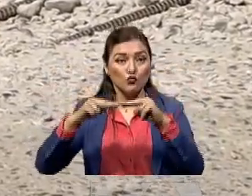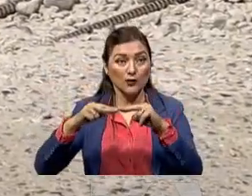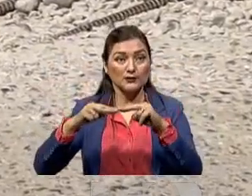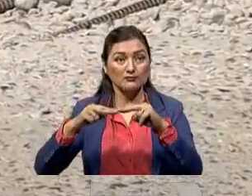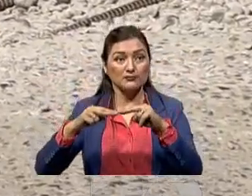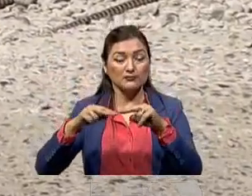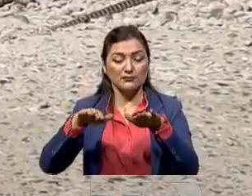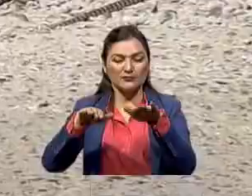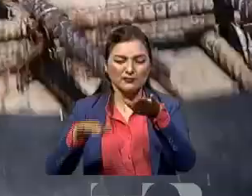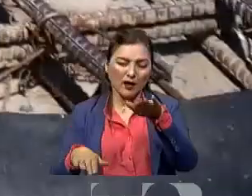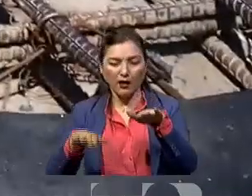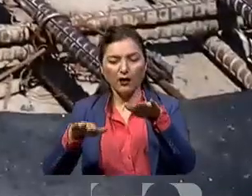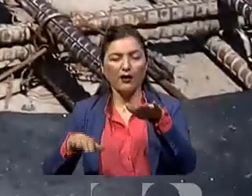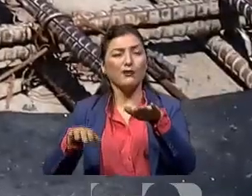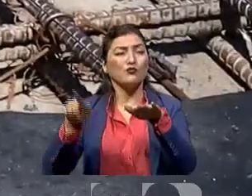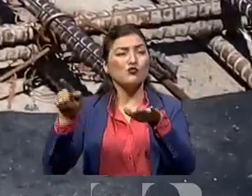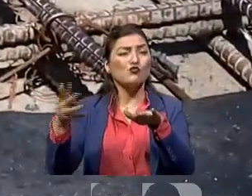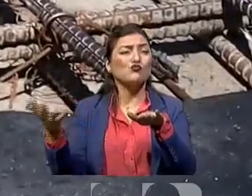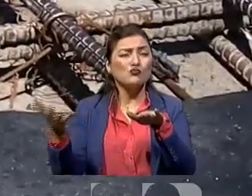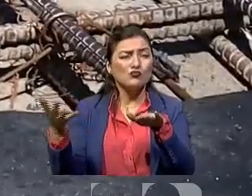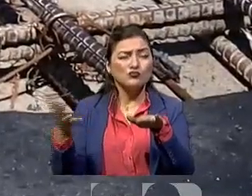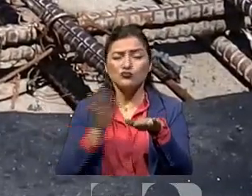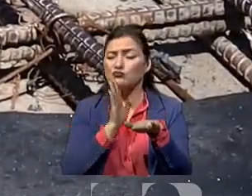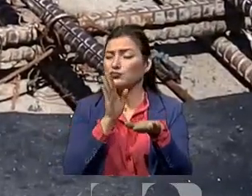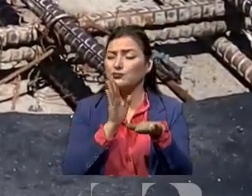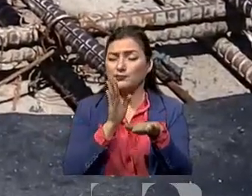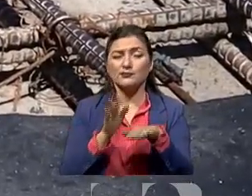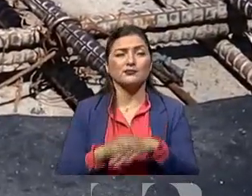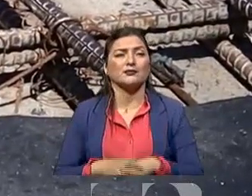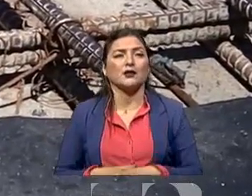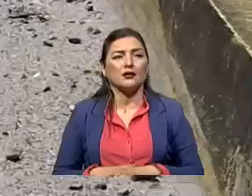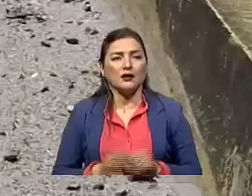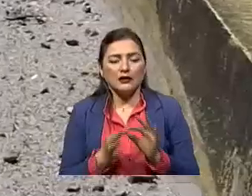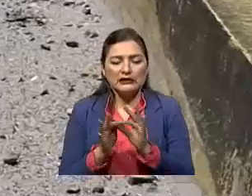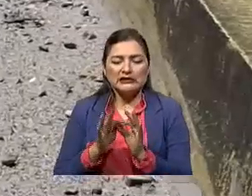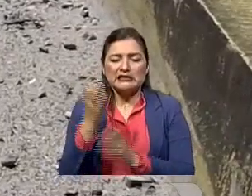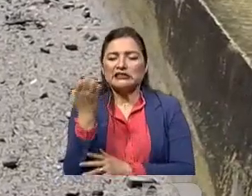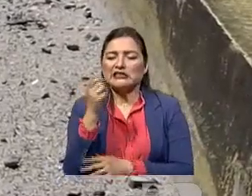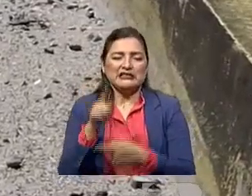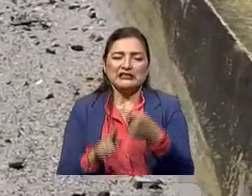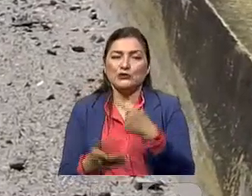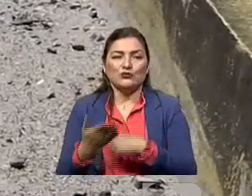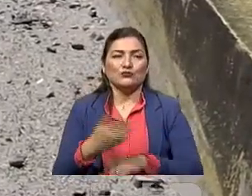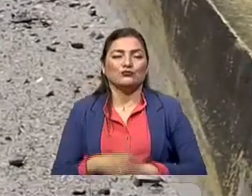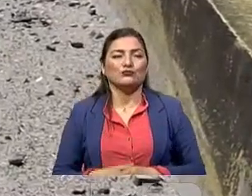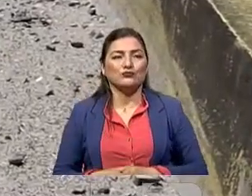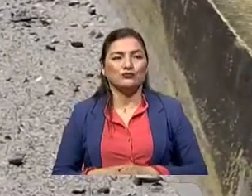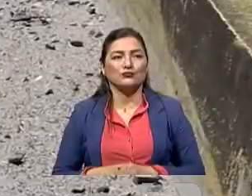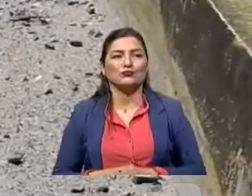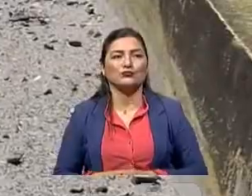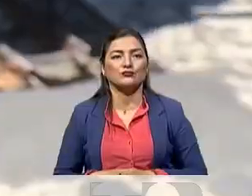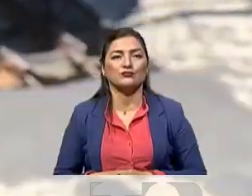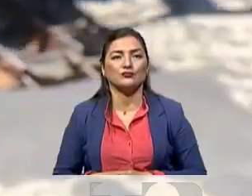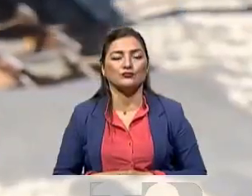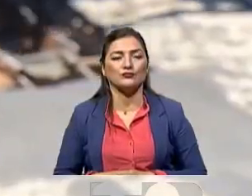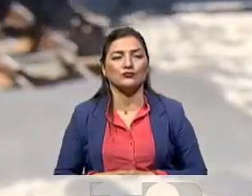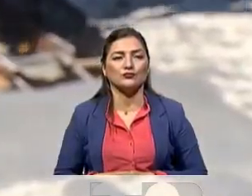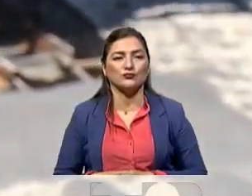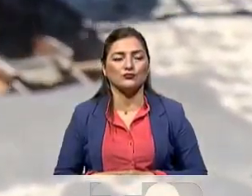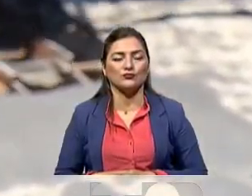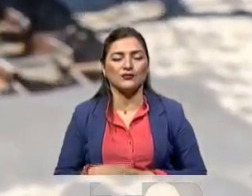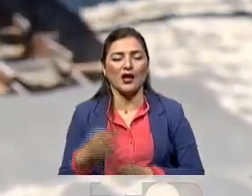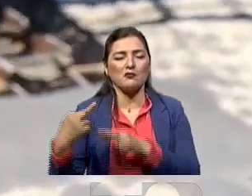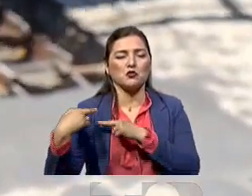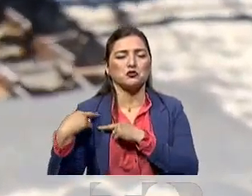el desprendimiento del hormigón o una constante más allá de los arreglos emergentes dijo además que esta cartera de estado